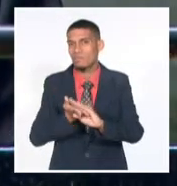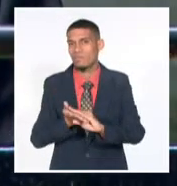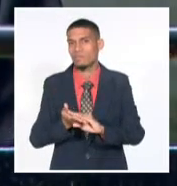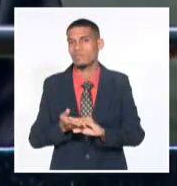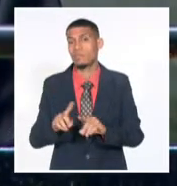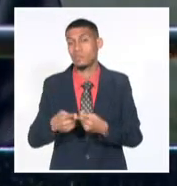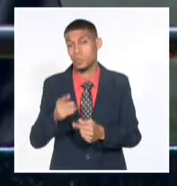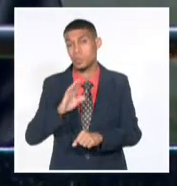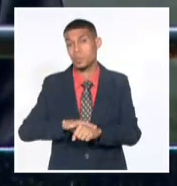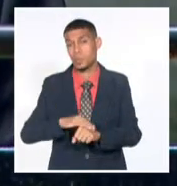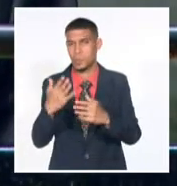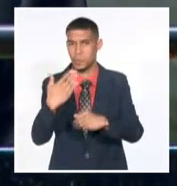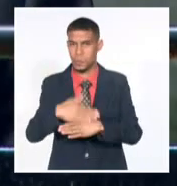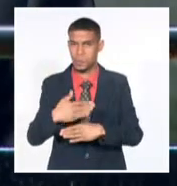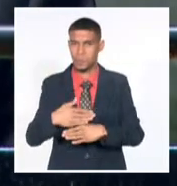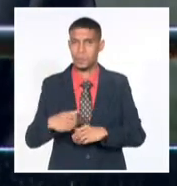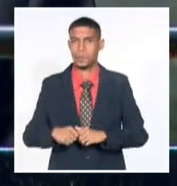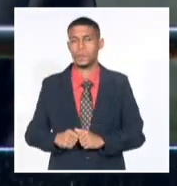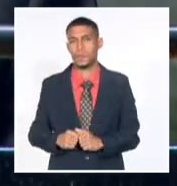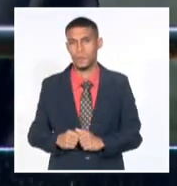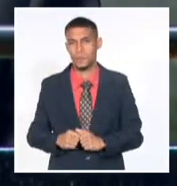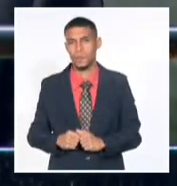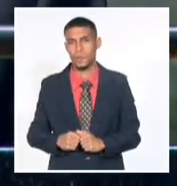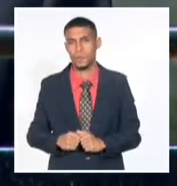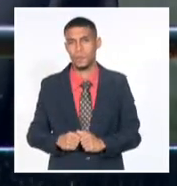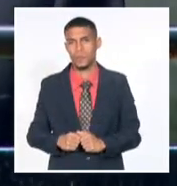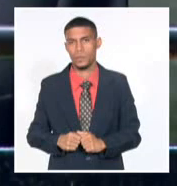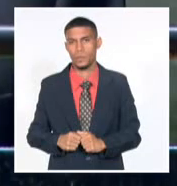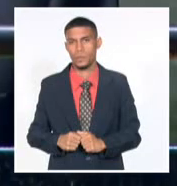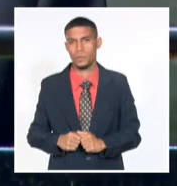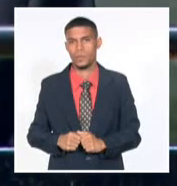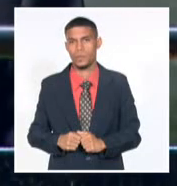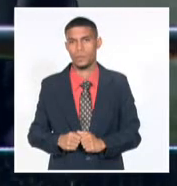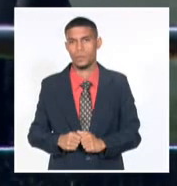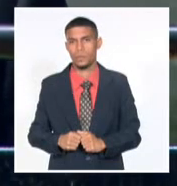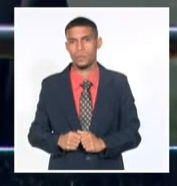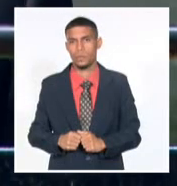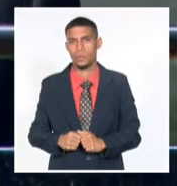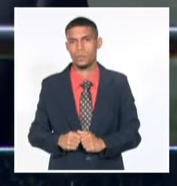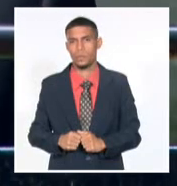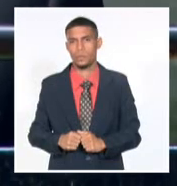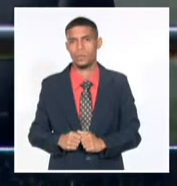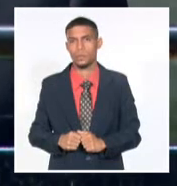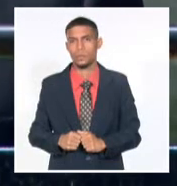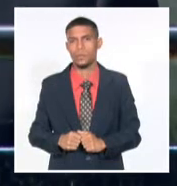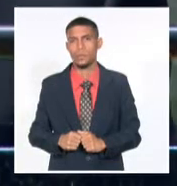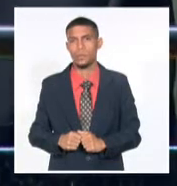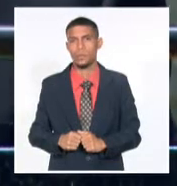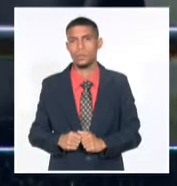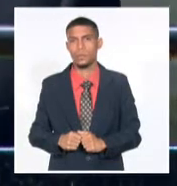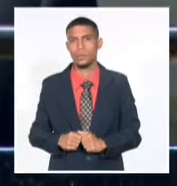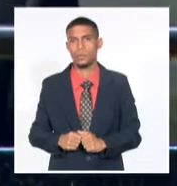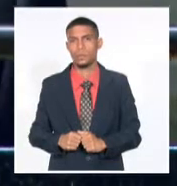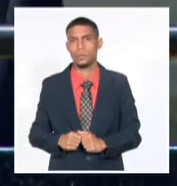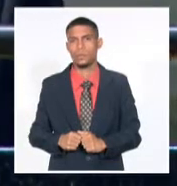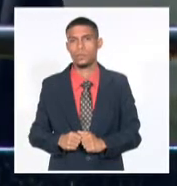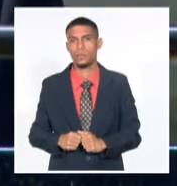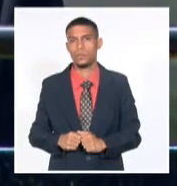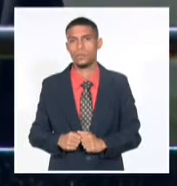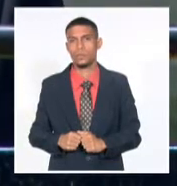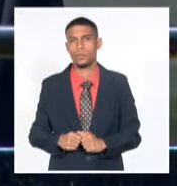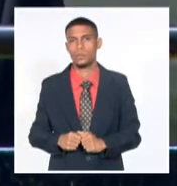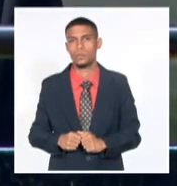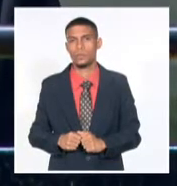efectos del bloqueo. Ni siquiera la superación académica